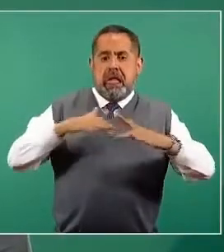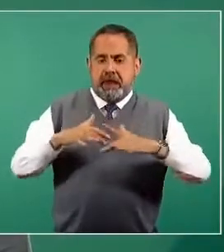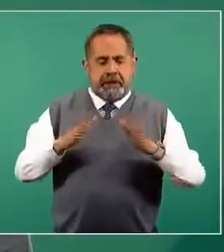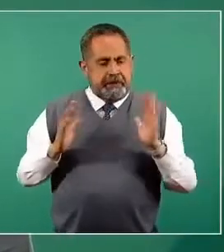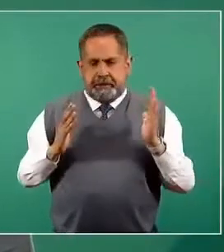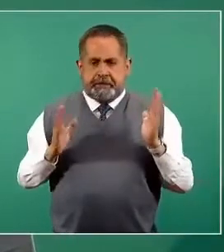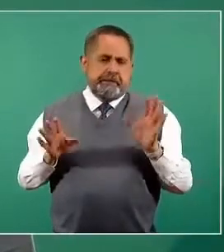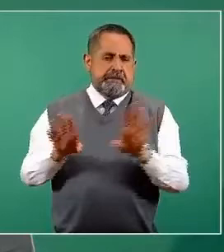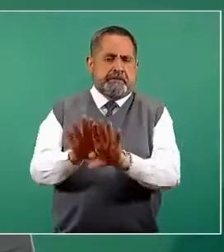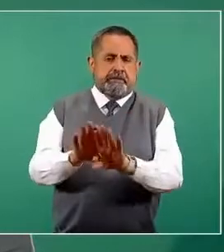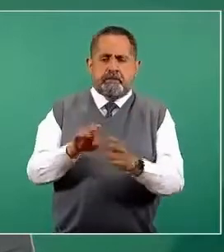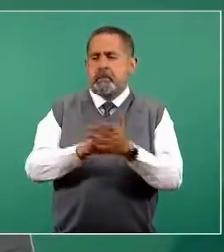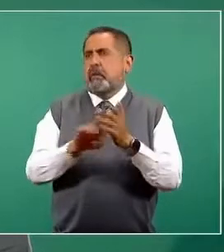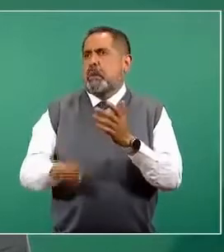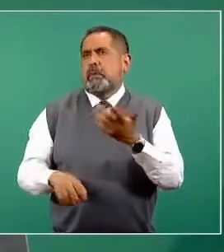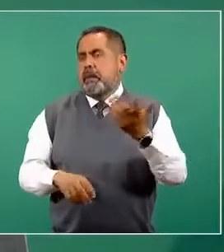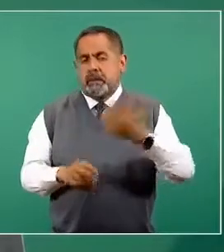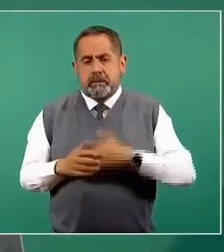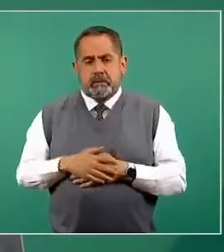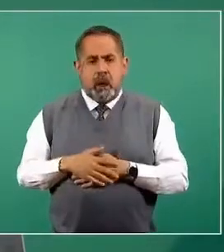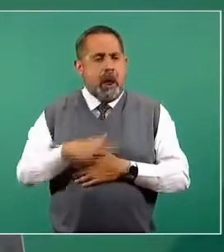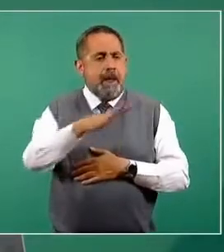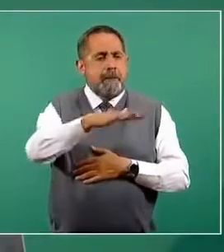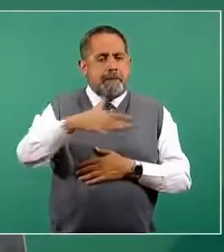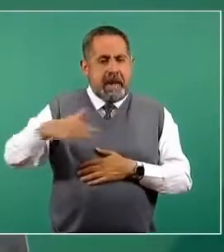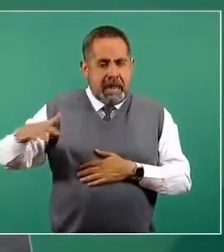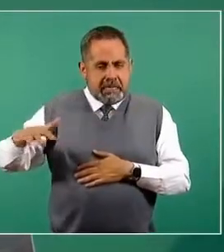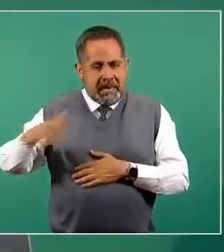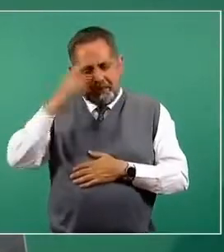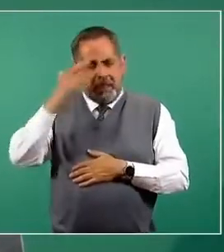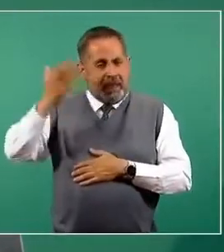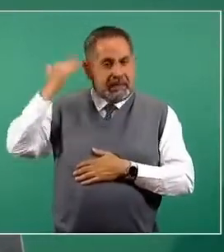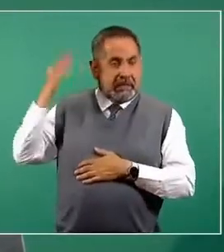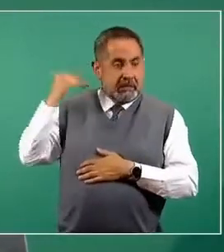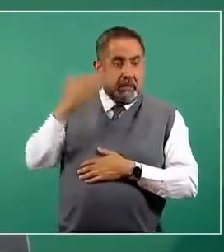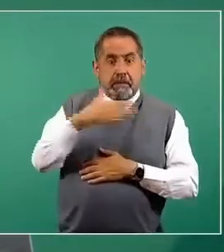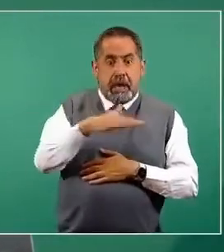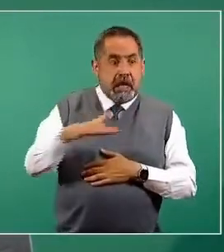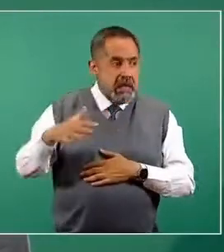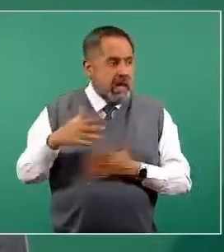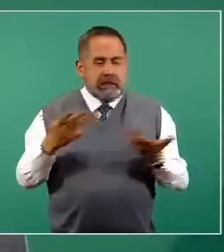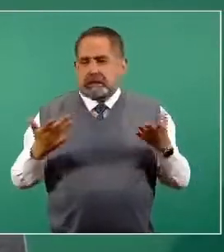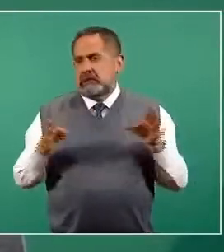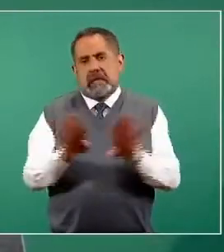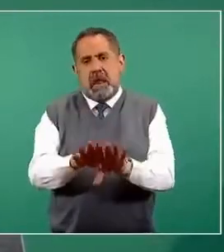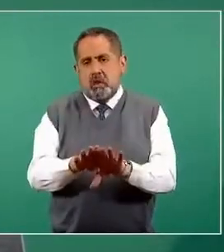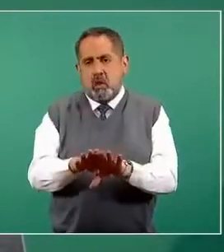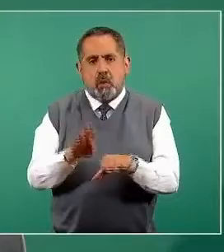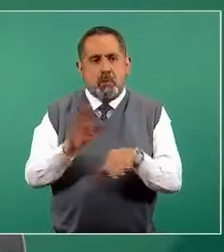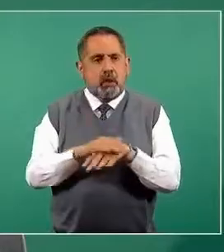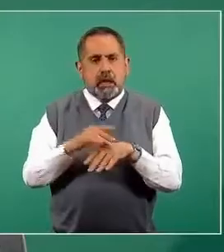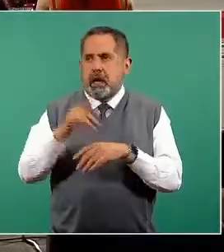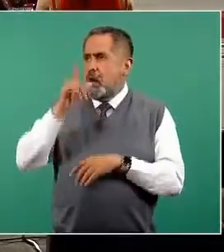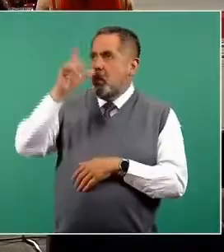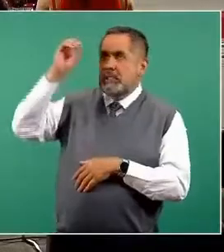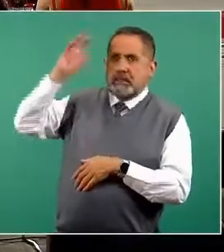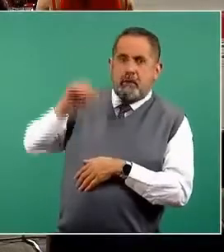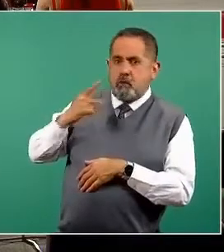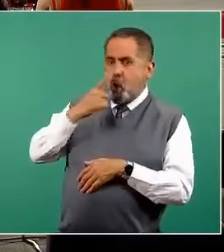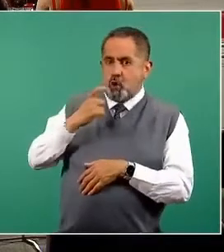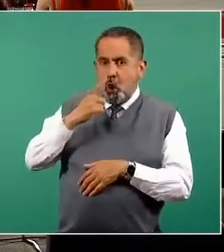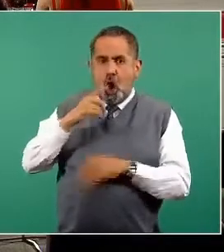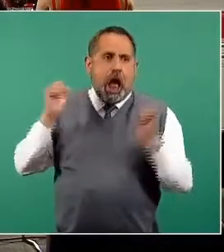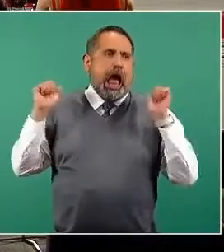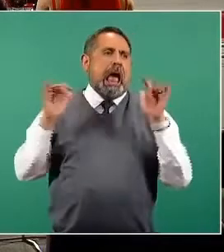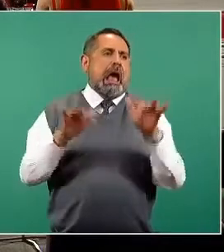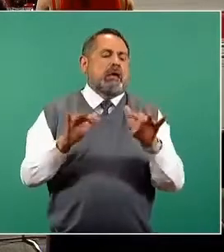cerrar una playa, por ejemplo, cuando en su momento eso fue apropiado porque se estaba en semáforo rojo, es